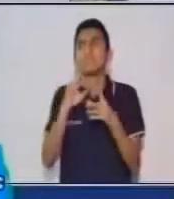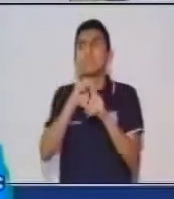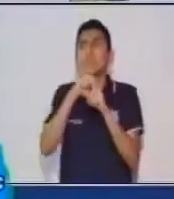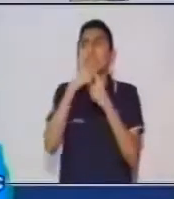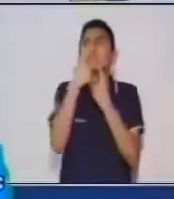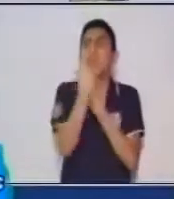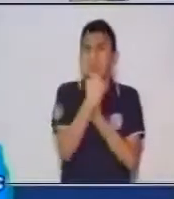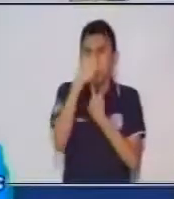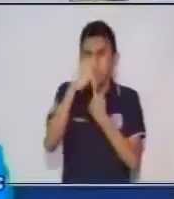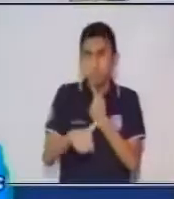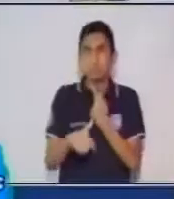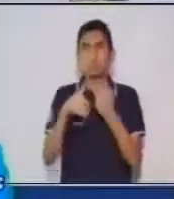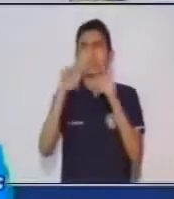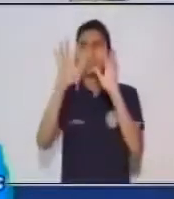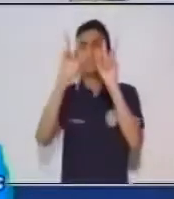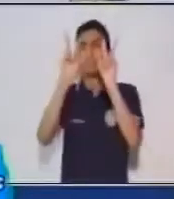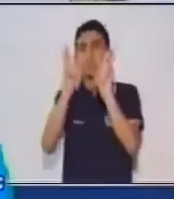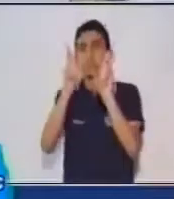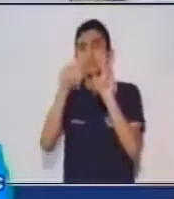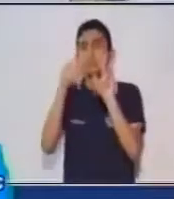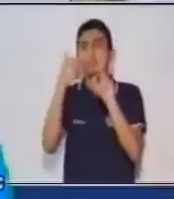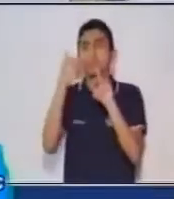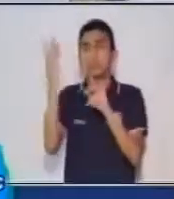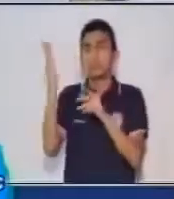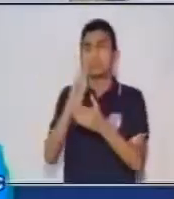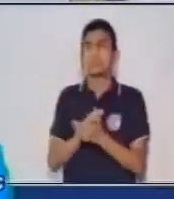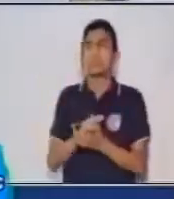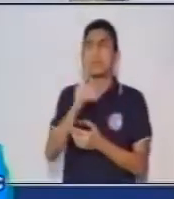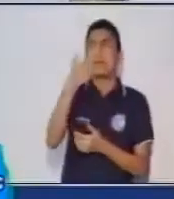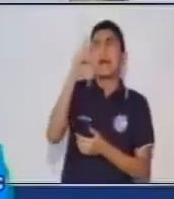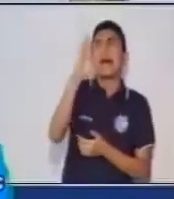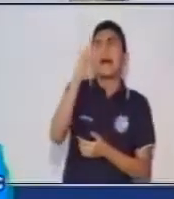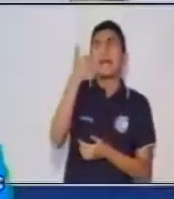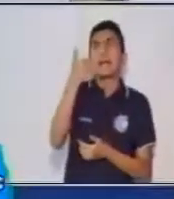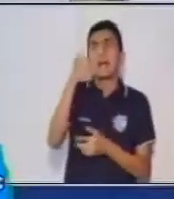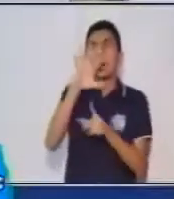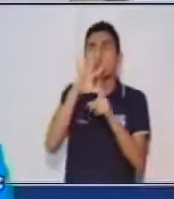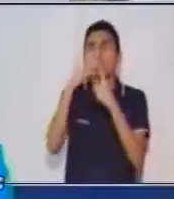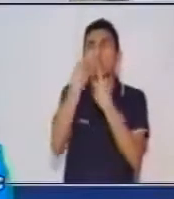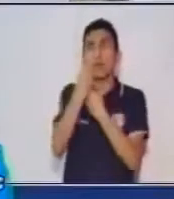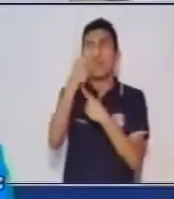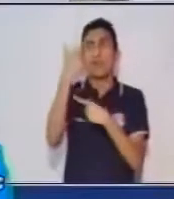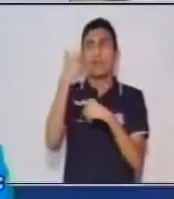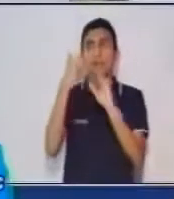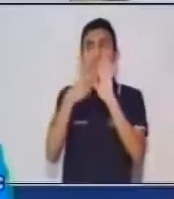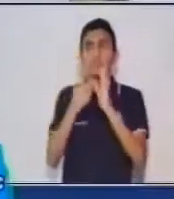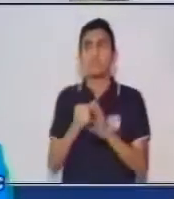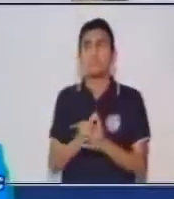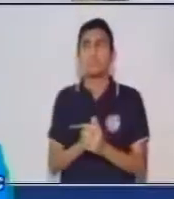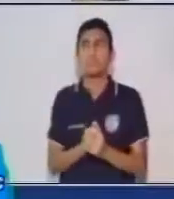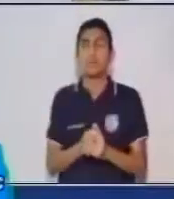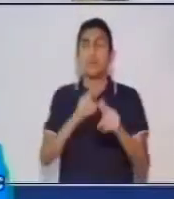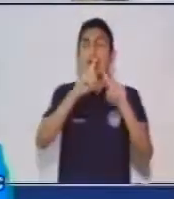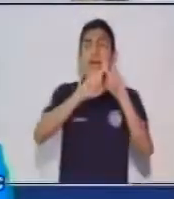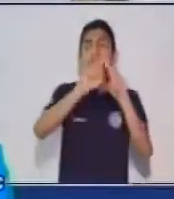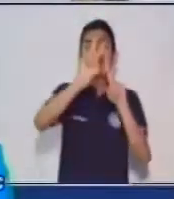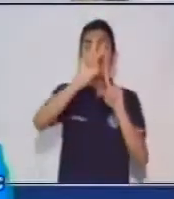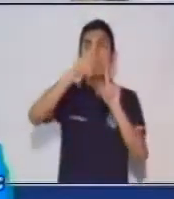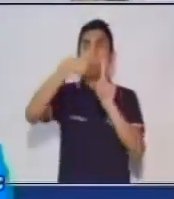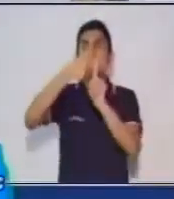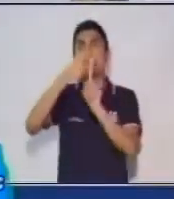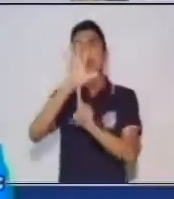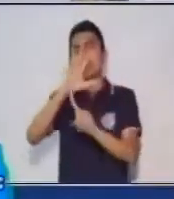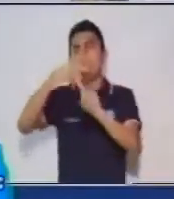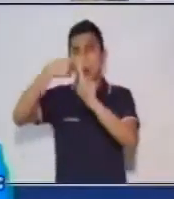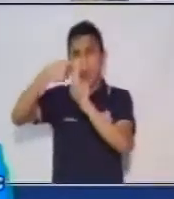situación de estas figuras. El área total de las siguientes piezas es x cuadrado más 5x